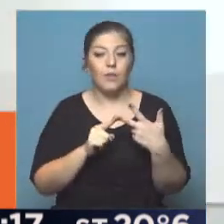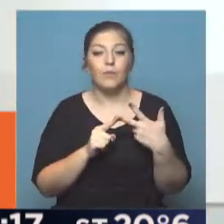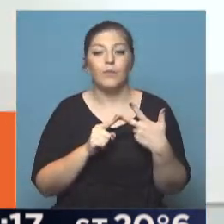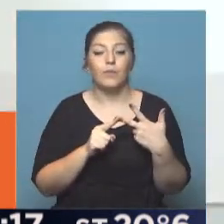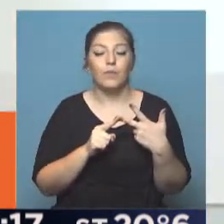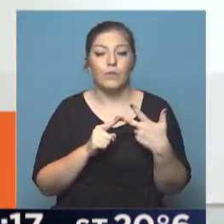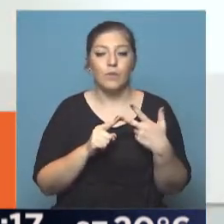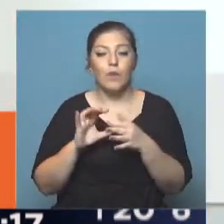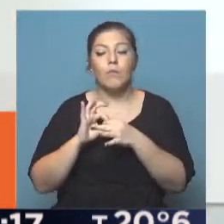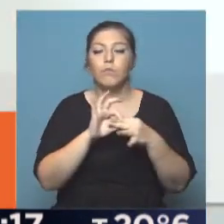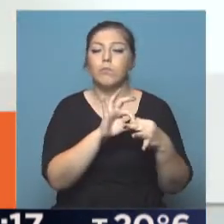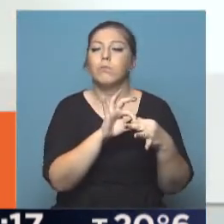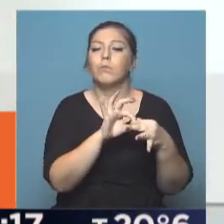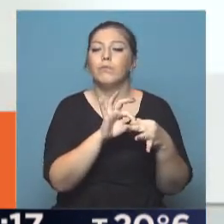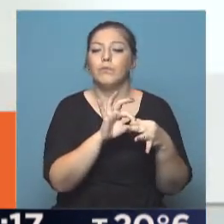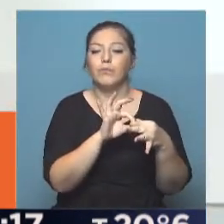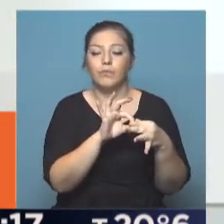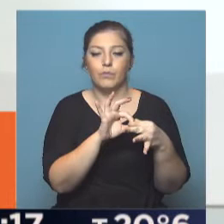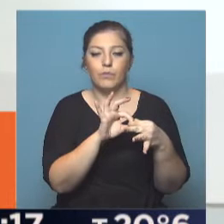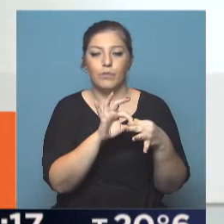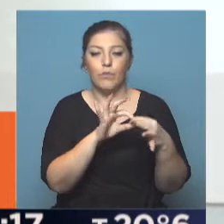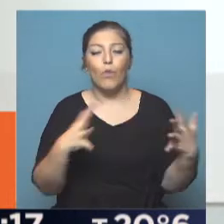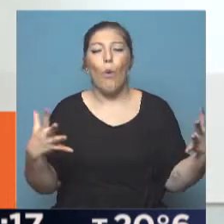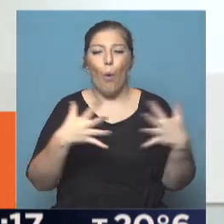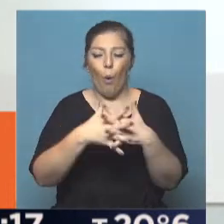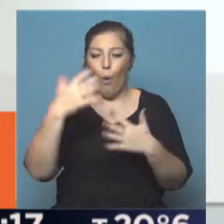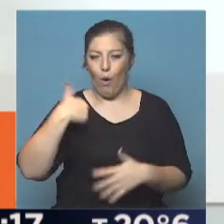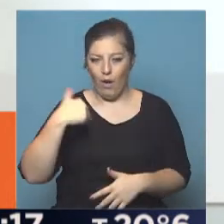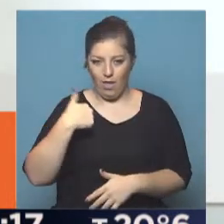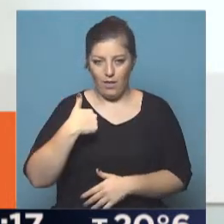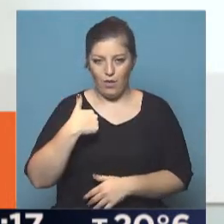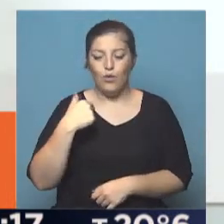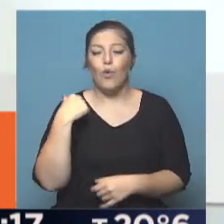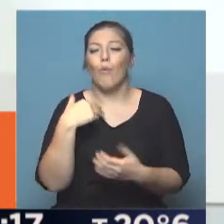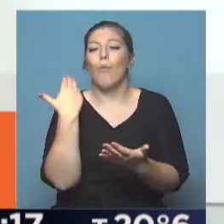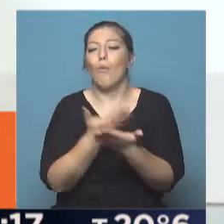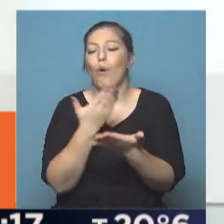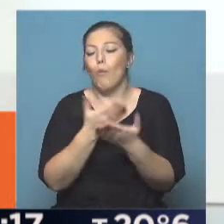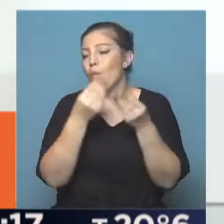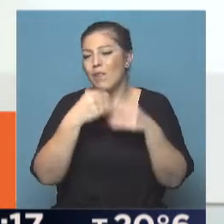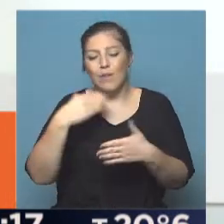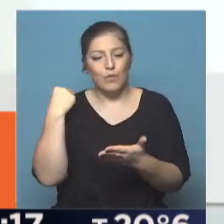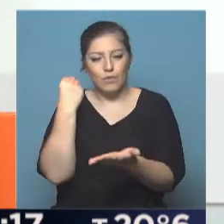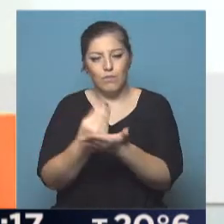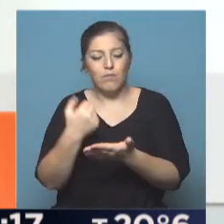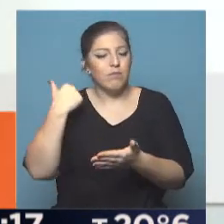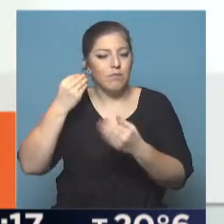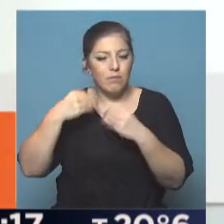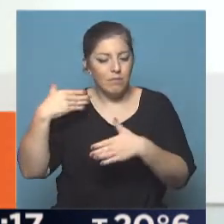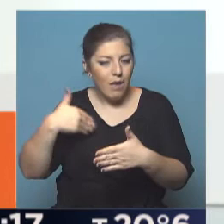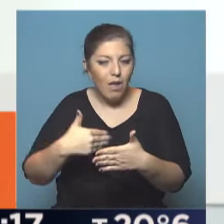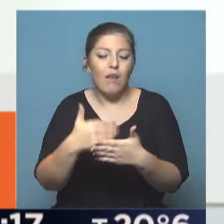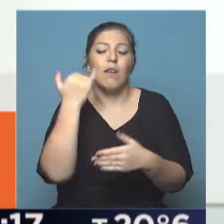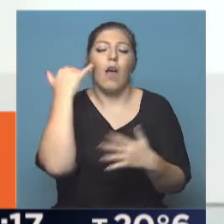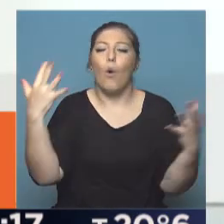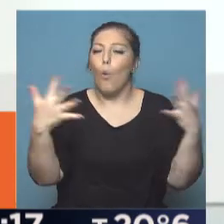tiene mucho que ver con unir a los argentinos, ¿no? Que es lo que les vengo proponiendo desde que arrancamos y que siento que estamos logrando